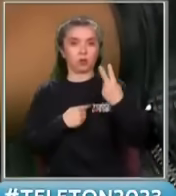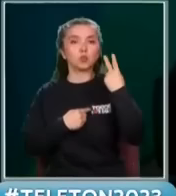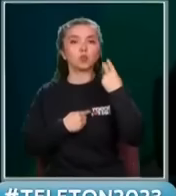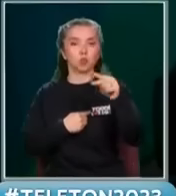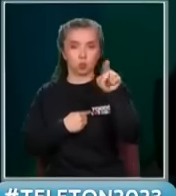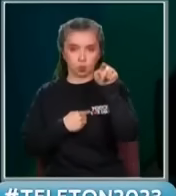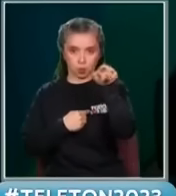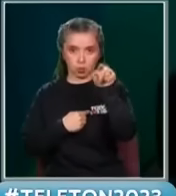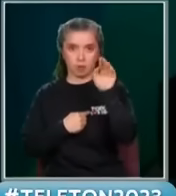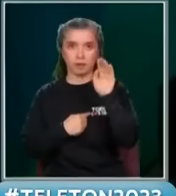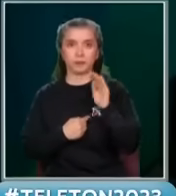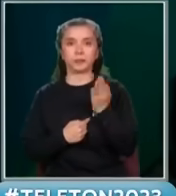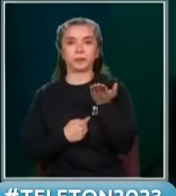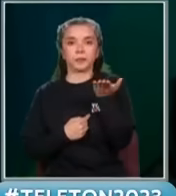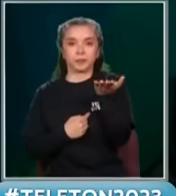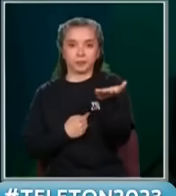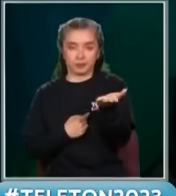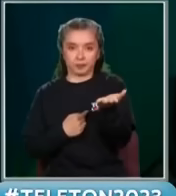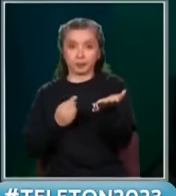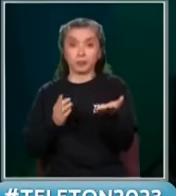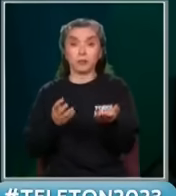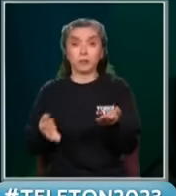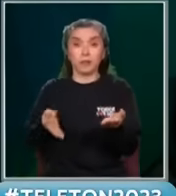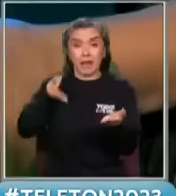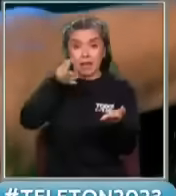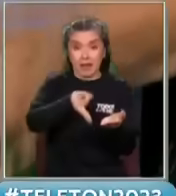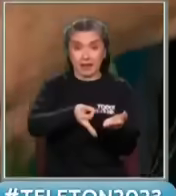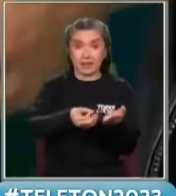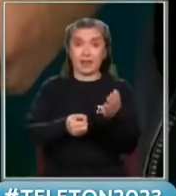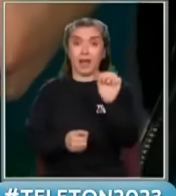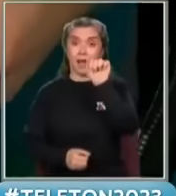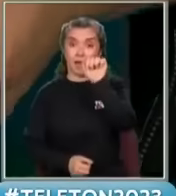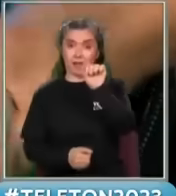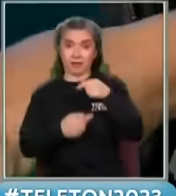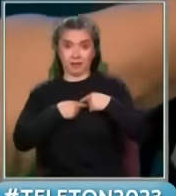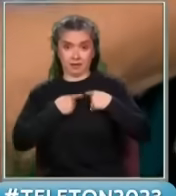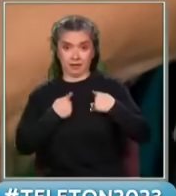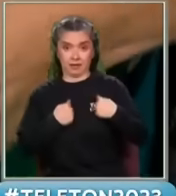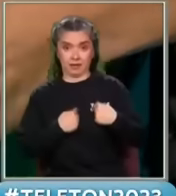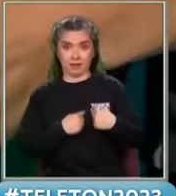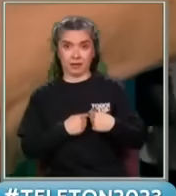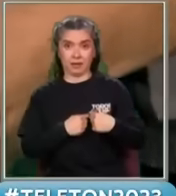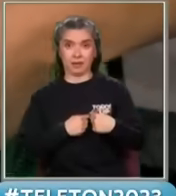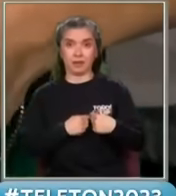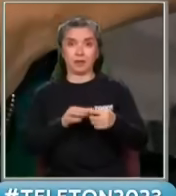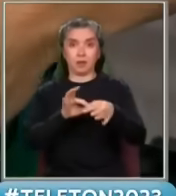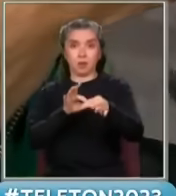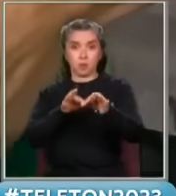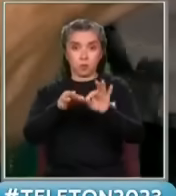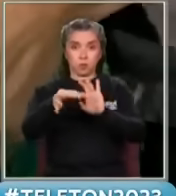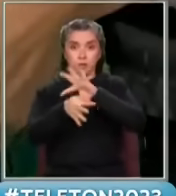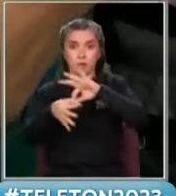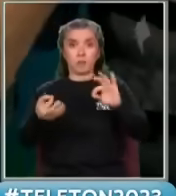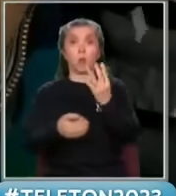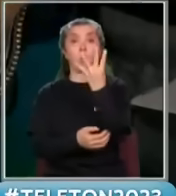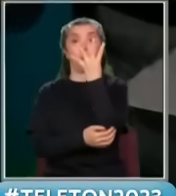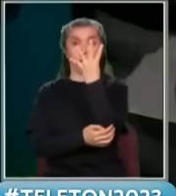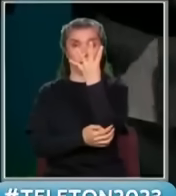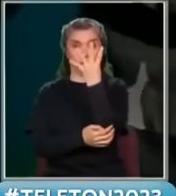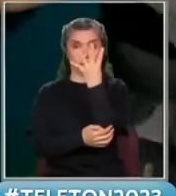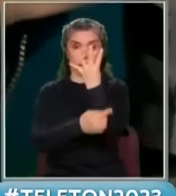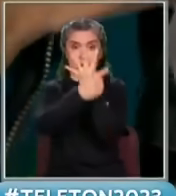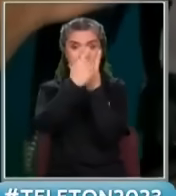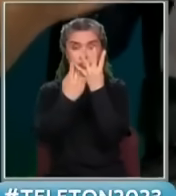Quiero que abras tu mano así. Voy a tomar el as de corazones. Quiero que la cámara se acerque muy bien. Y lo voy a partir en cuatro pedazos, Nati.